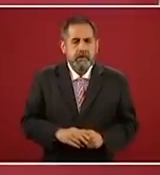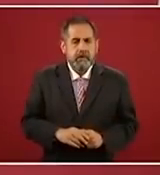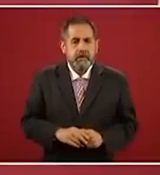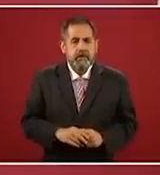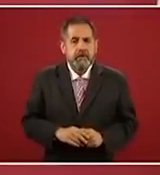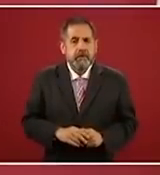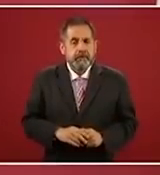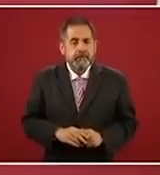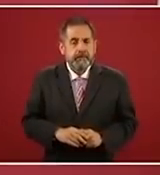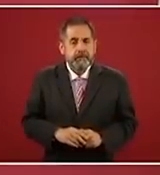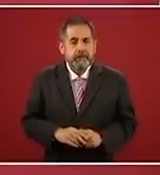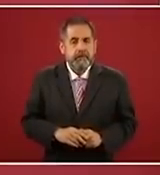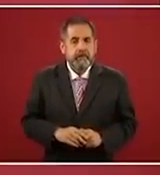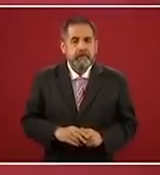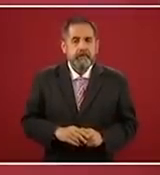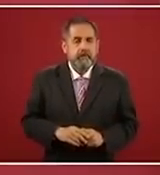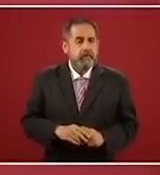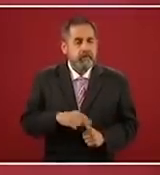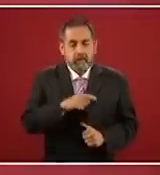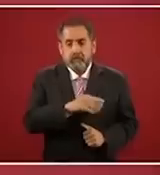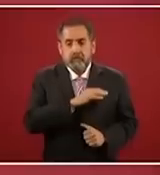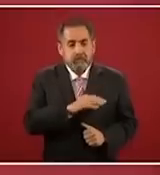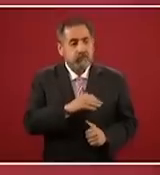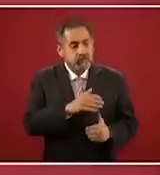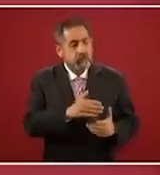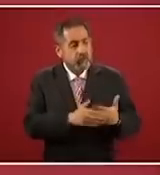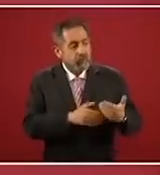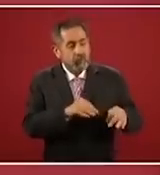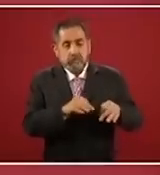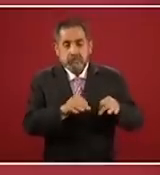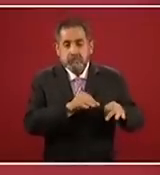pues trabajar para